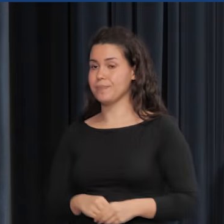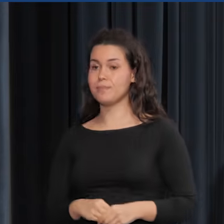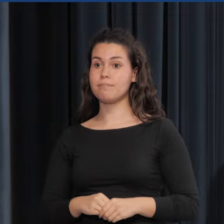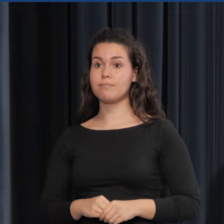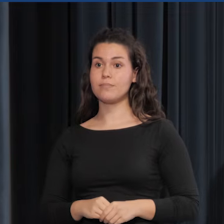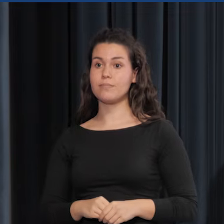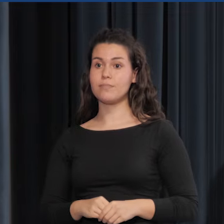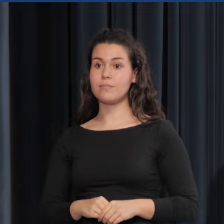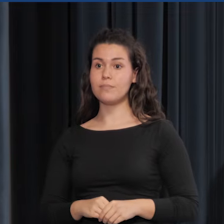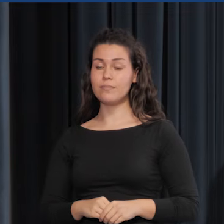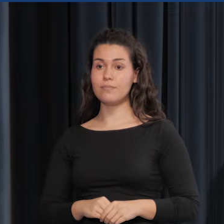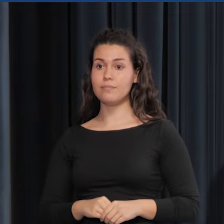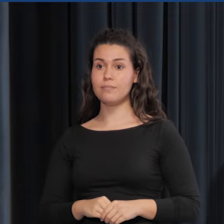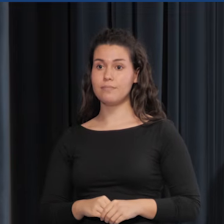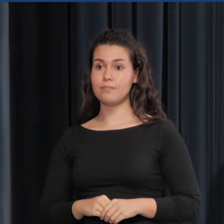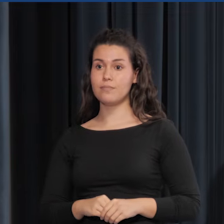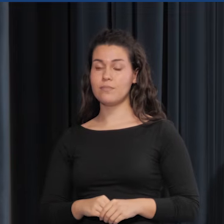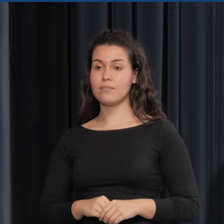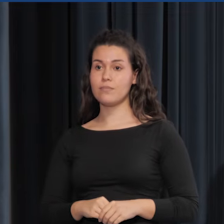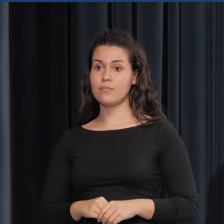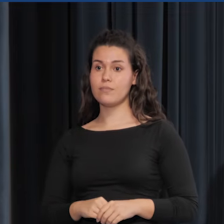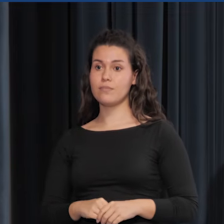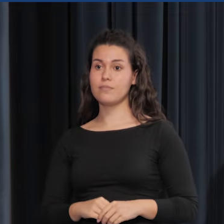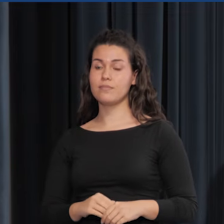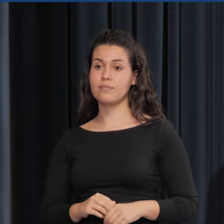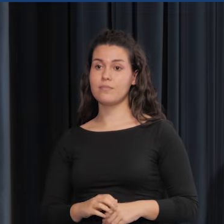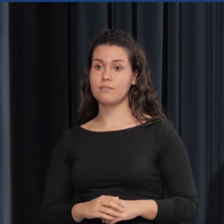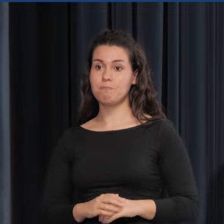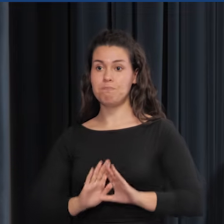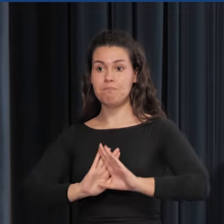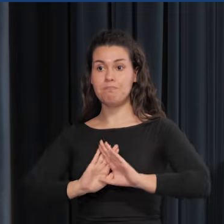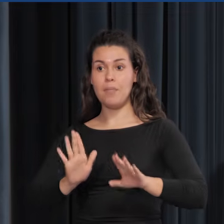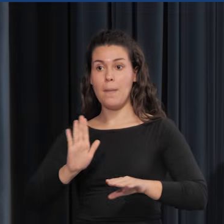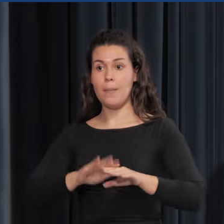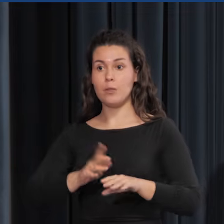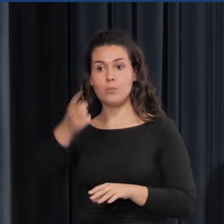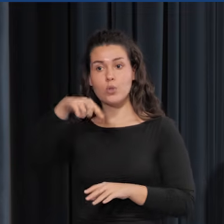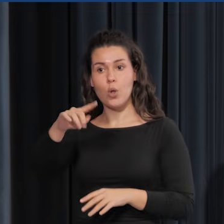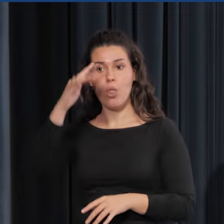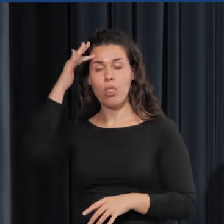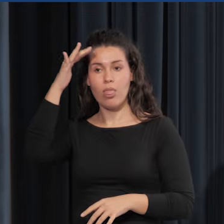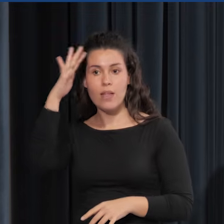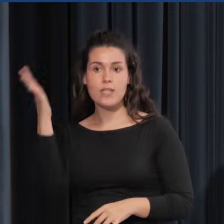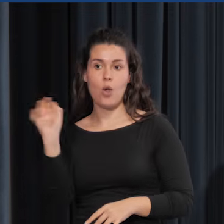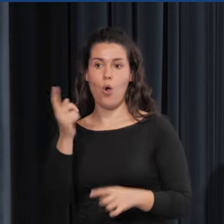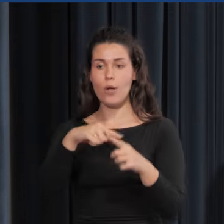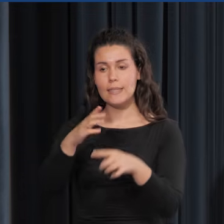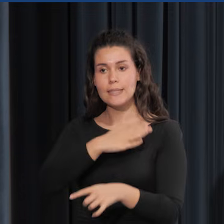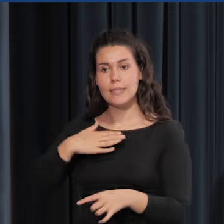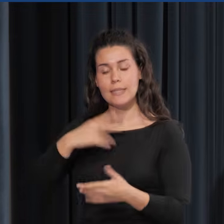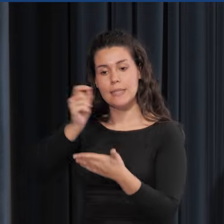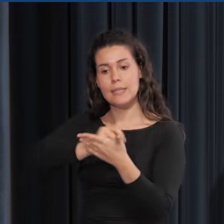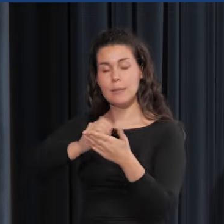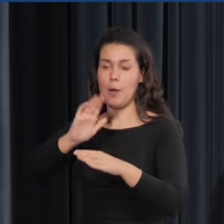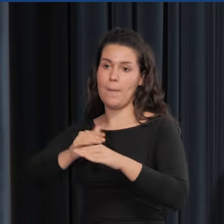Y nada, por invitaros a escribir vuestro deseo para la posteridad. ¿Os